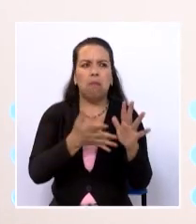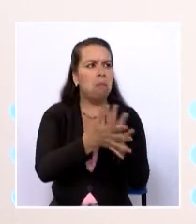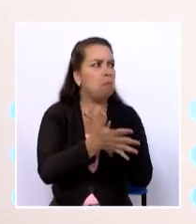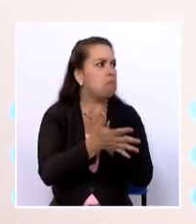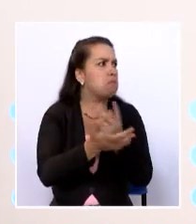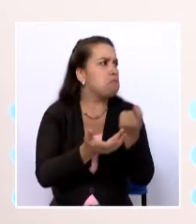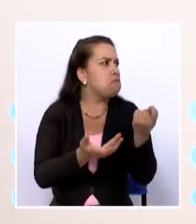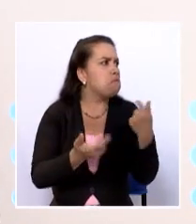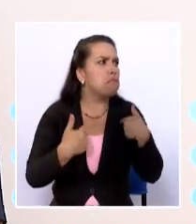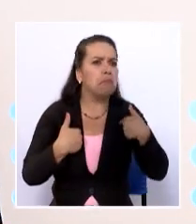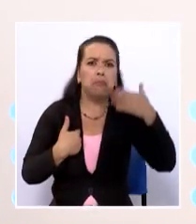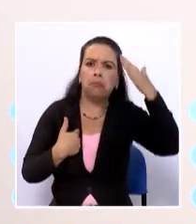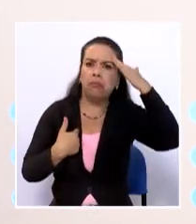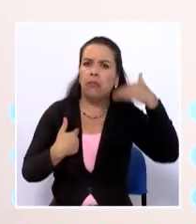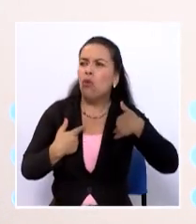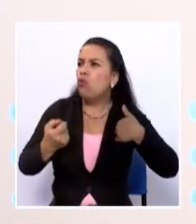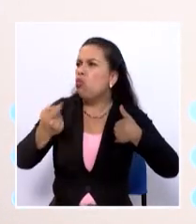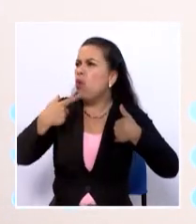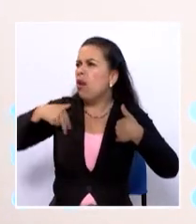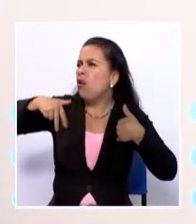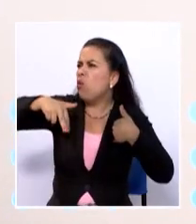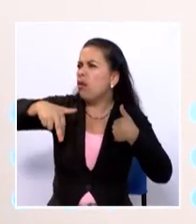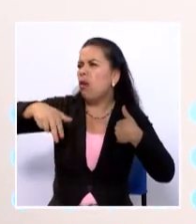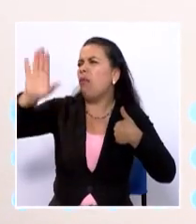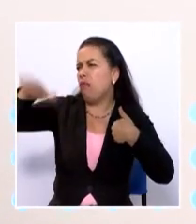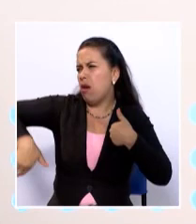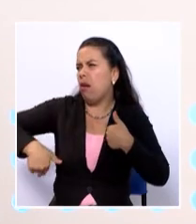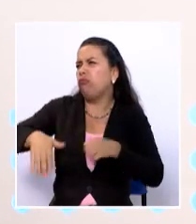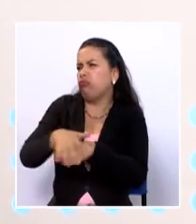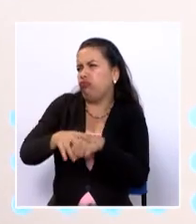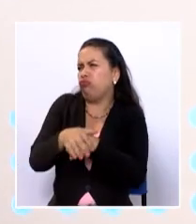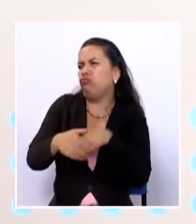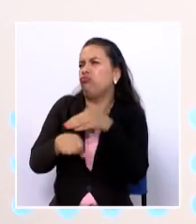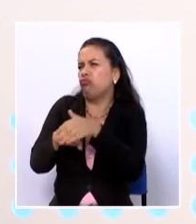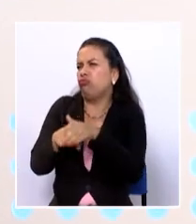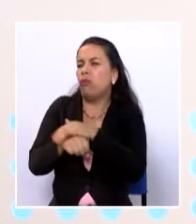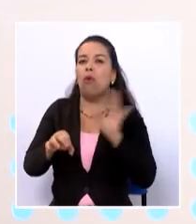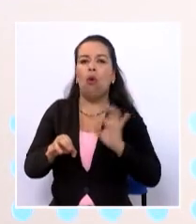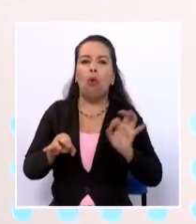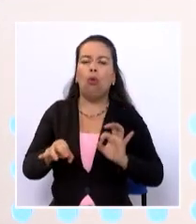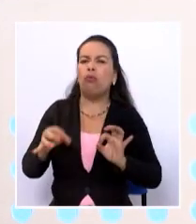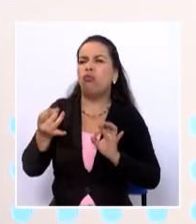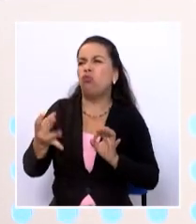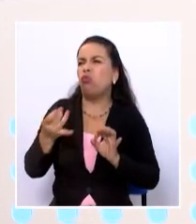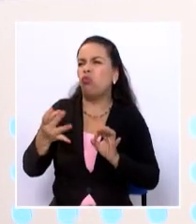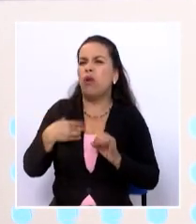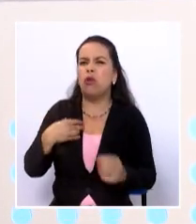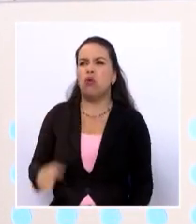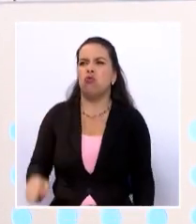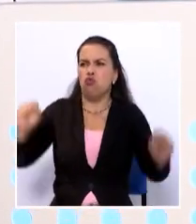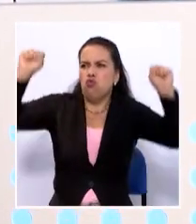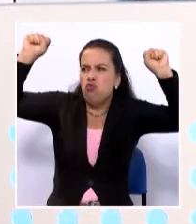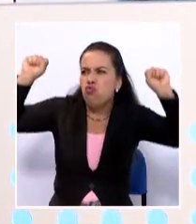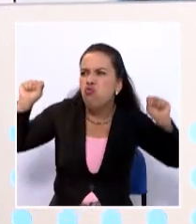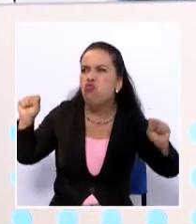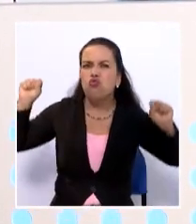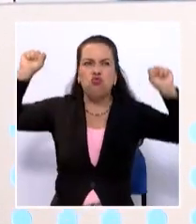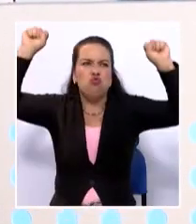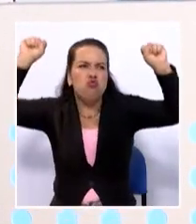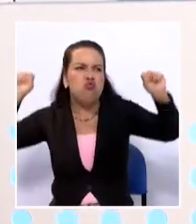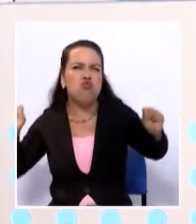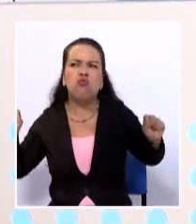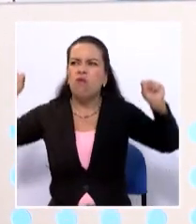esto me duele la rodilla entonces voy a que me sobren o me duele la rodilla entonces voy a fortalecer más porque me dicen que tengo que